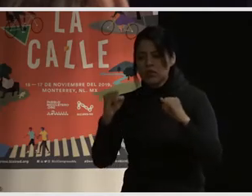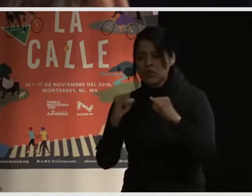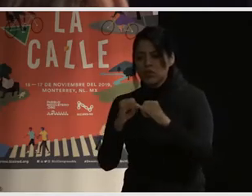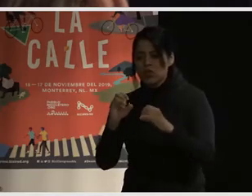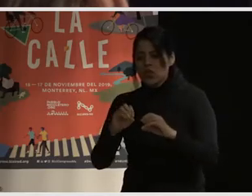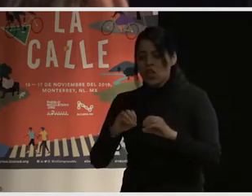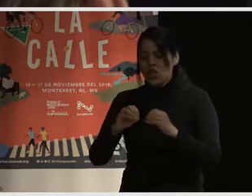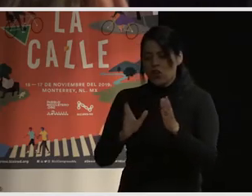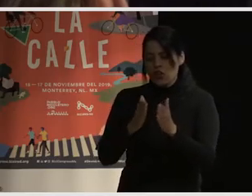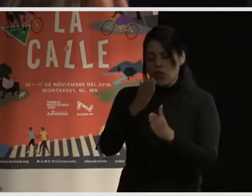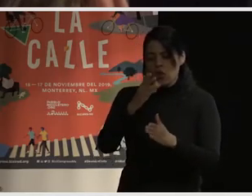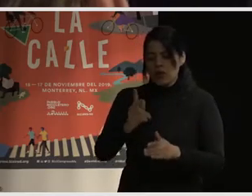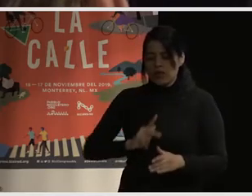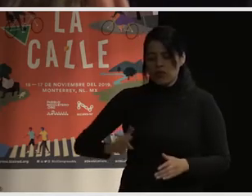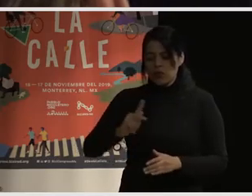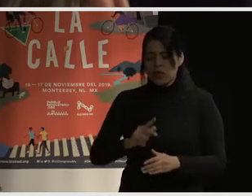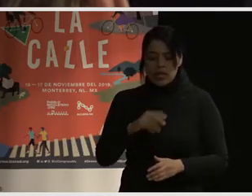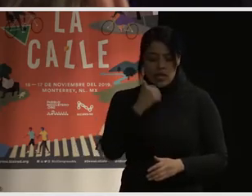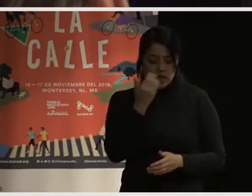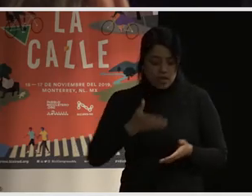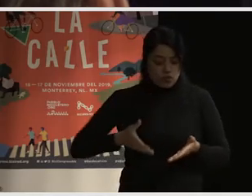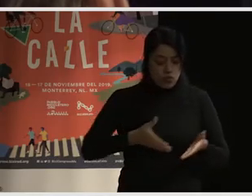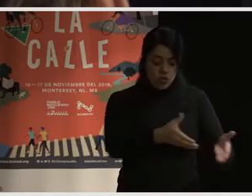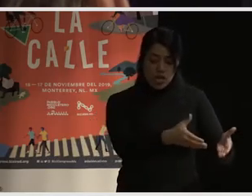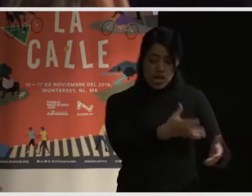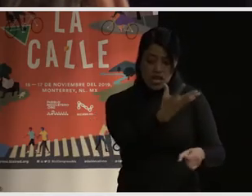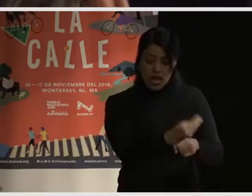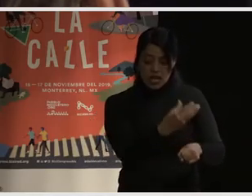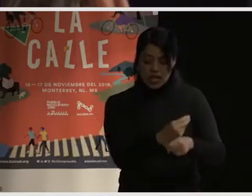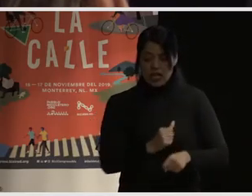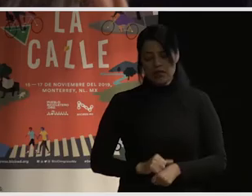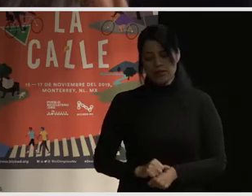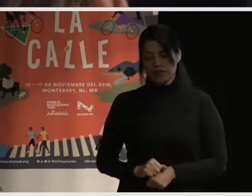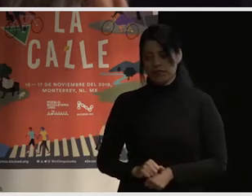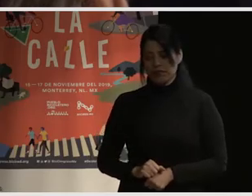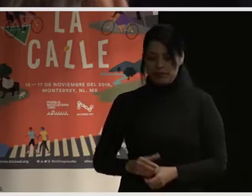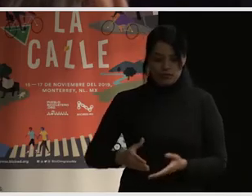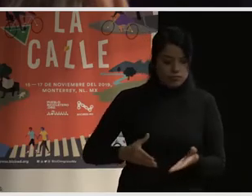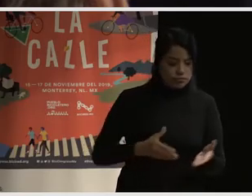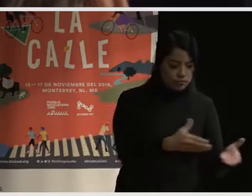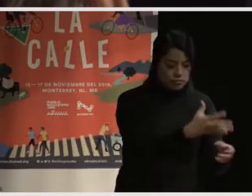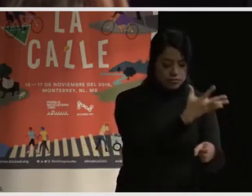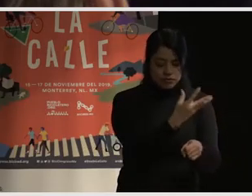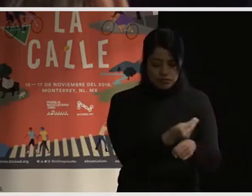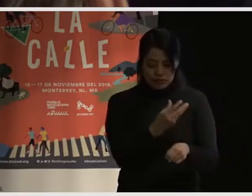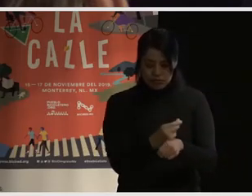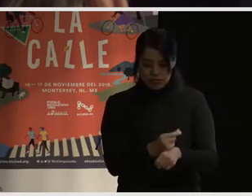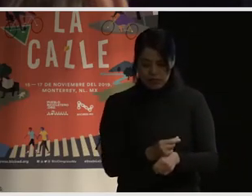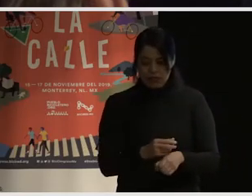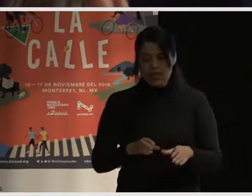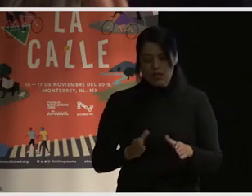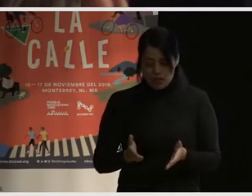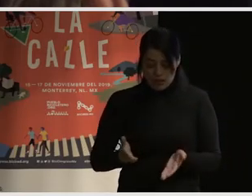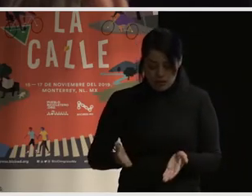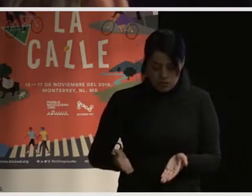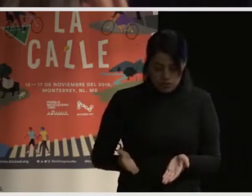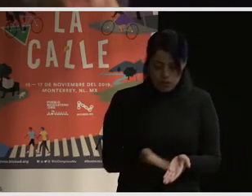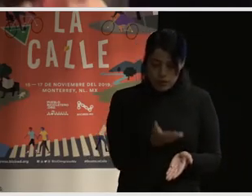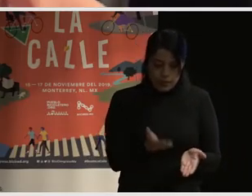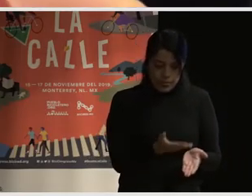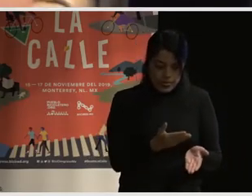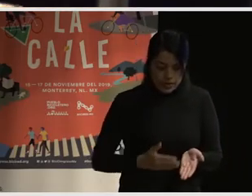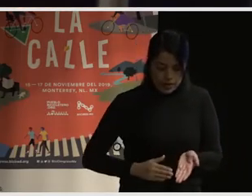una calle el concepto tradicional de rehabilitación en la calle es un levantamiento o realización de la